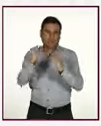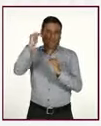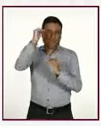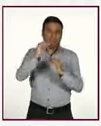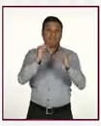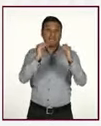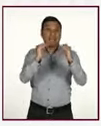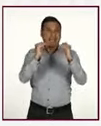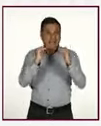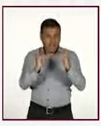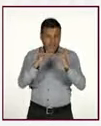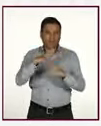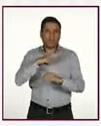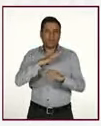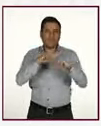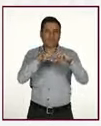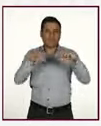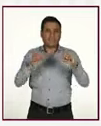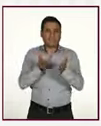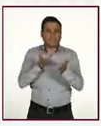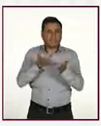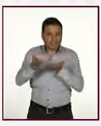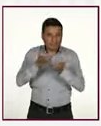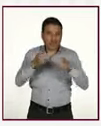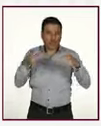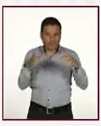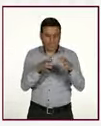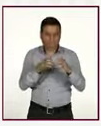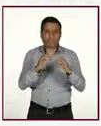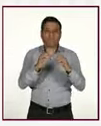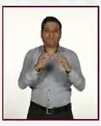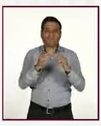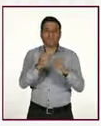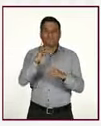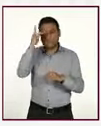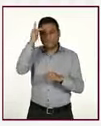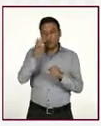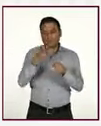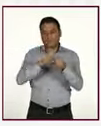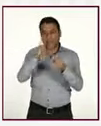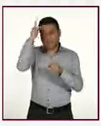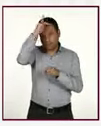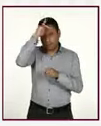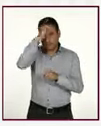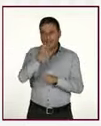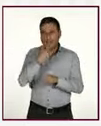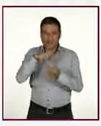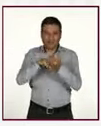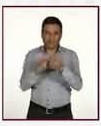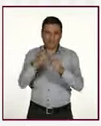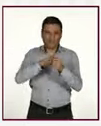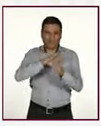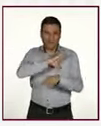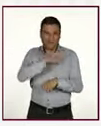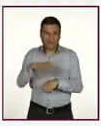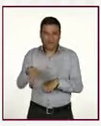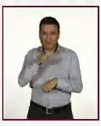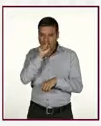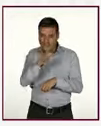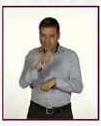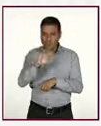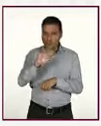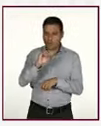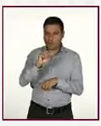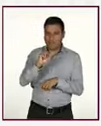los servicios comunitarios y de salud mental, los servicios de psiquiatría en hospitales generales, que es lo que hacemos desde la CONASAMA,